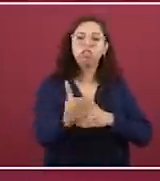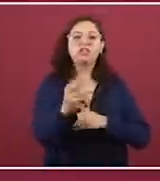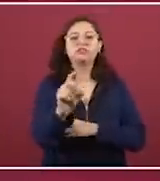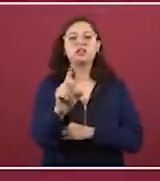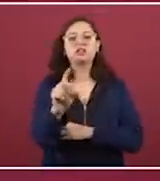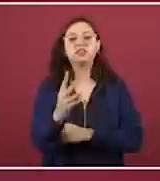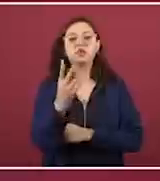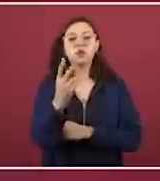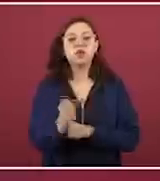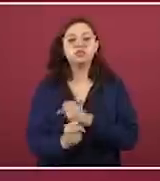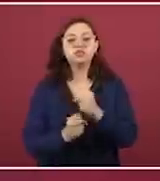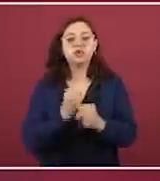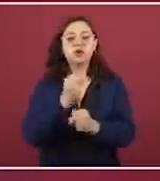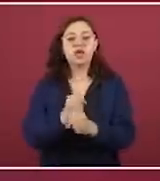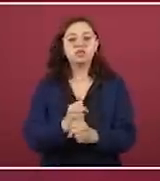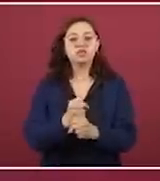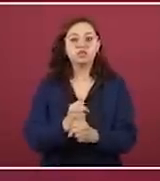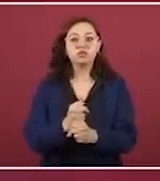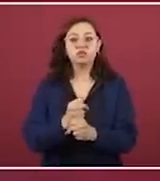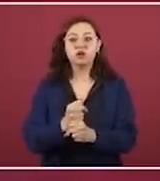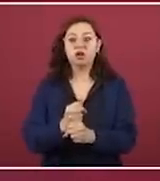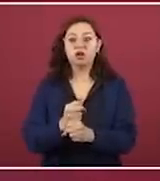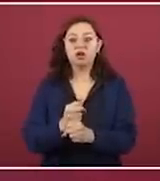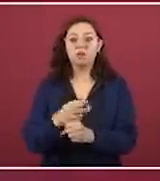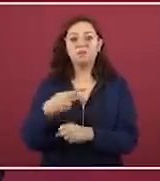con la bandera de la no reelección